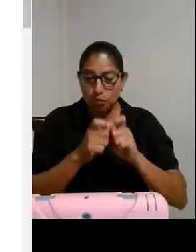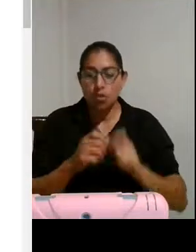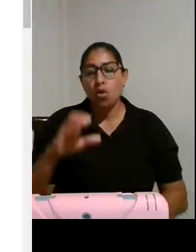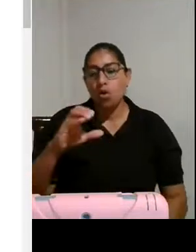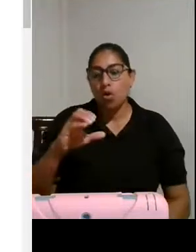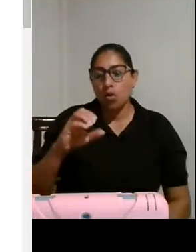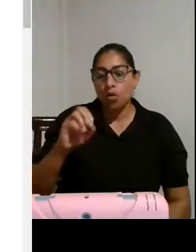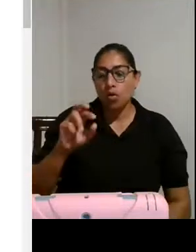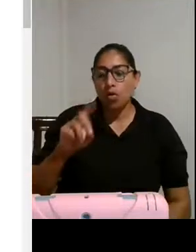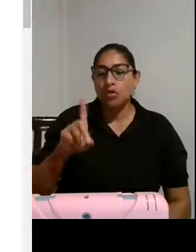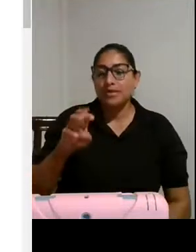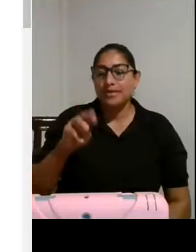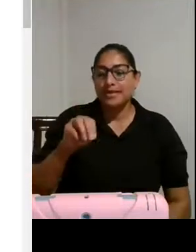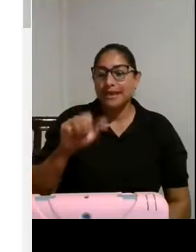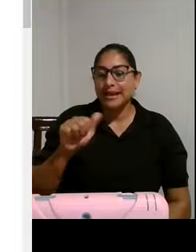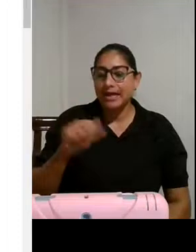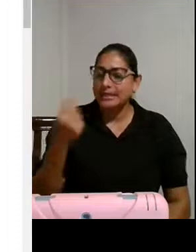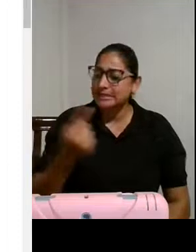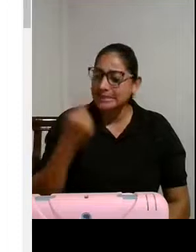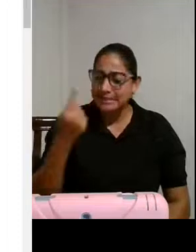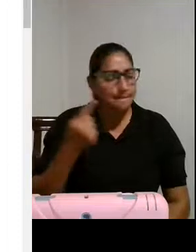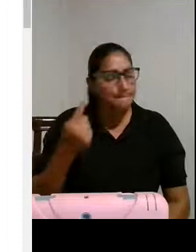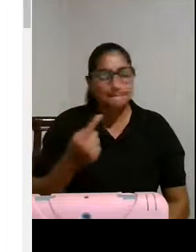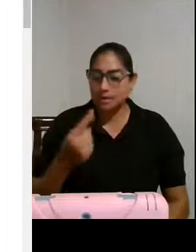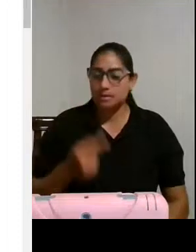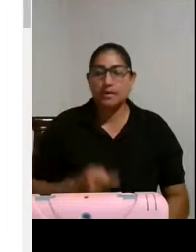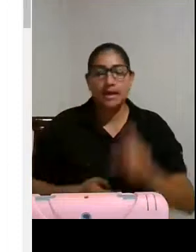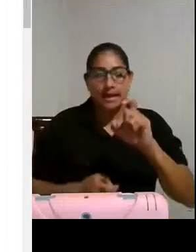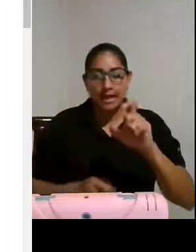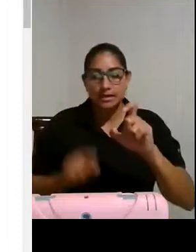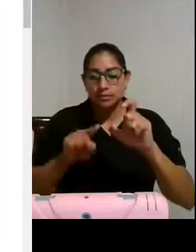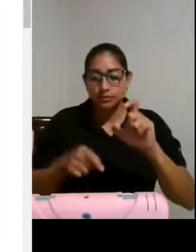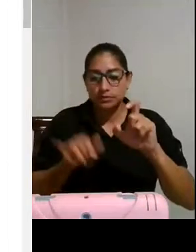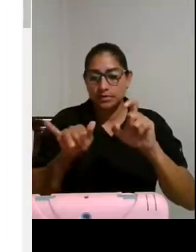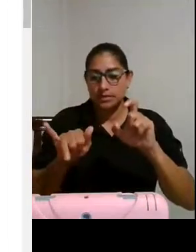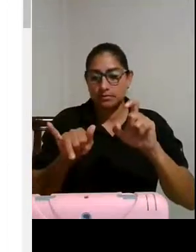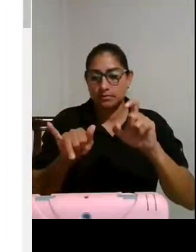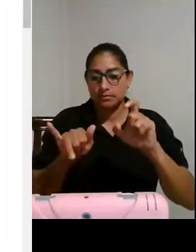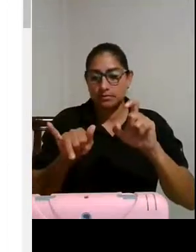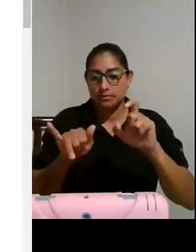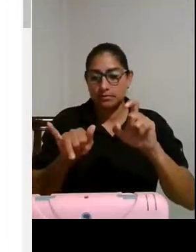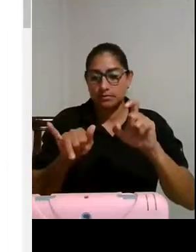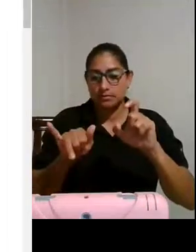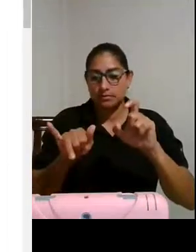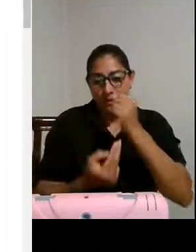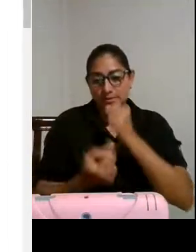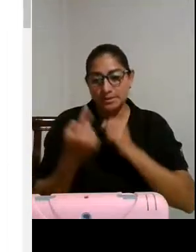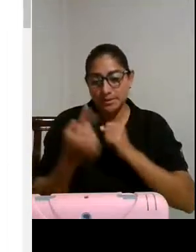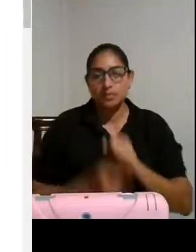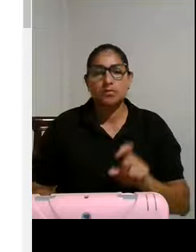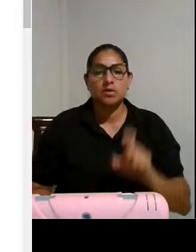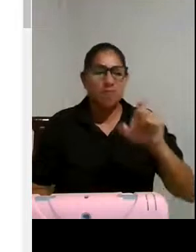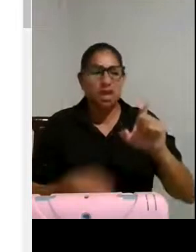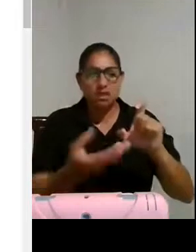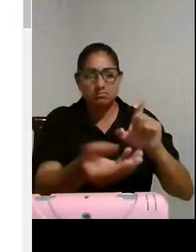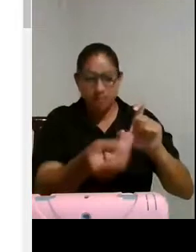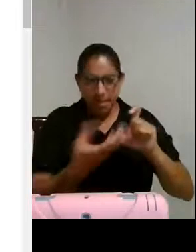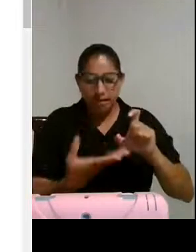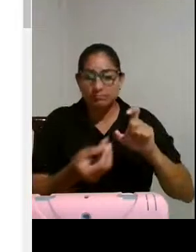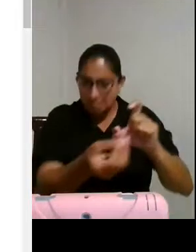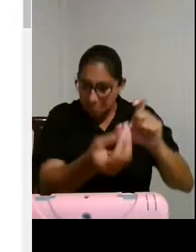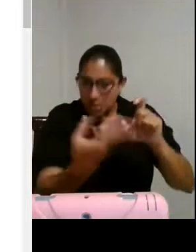x, y, ¿de acuerdo? Ahora, si a ustedes solamente les dan la coordenada de x, por ejemplo, y les hubieran